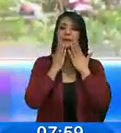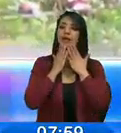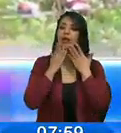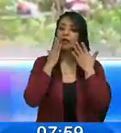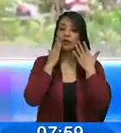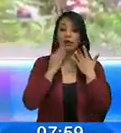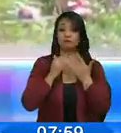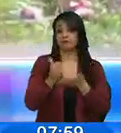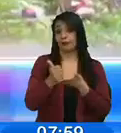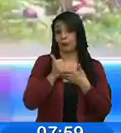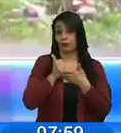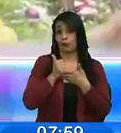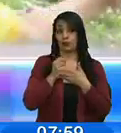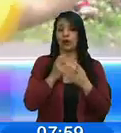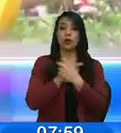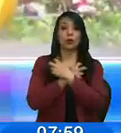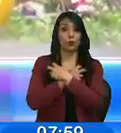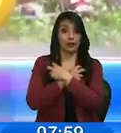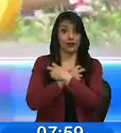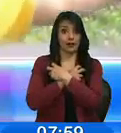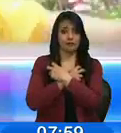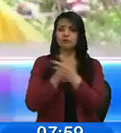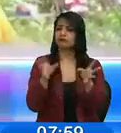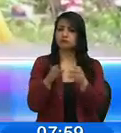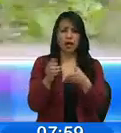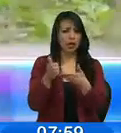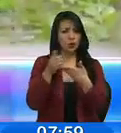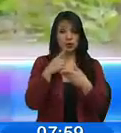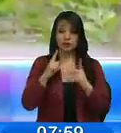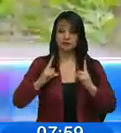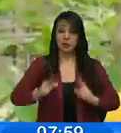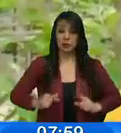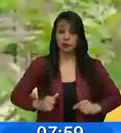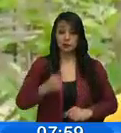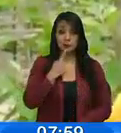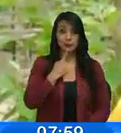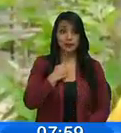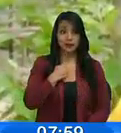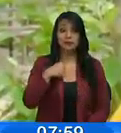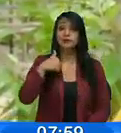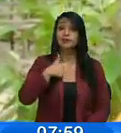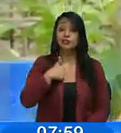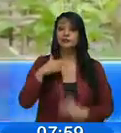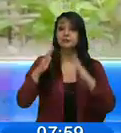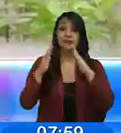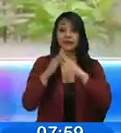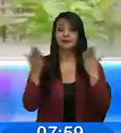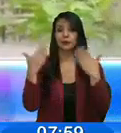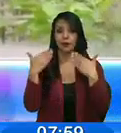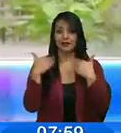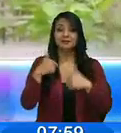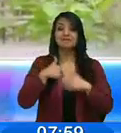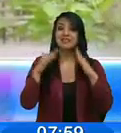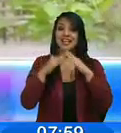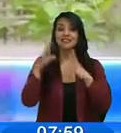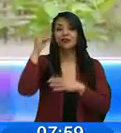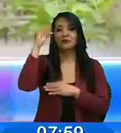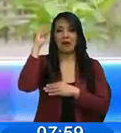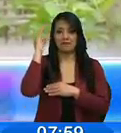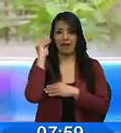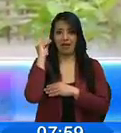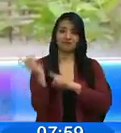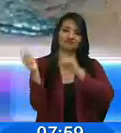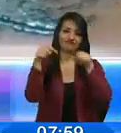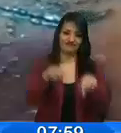estar bueno, para los huesos, para todo eso es bueno, dijeron. Venimos desde la ciudad de Guayaquil, nuestro origen es de Riobamba, pero radicamos en las